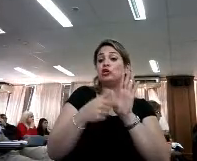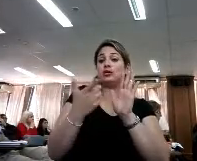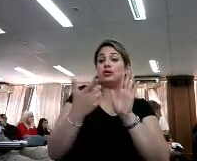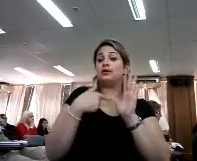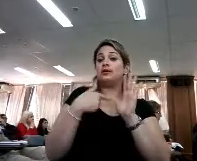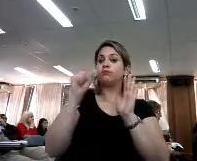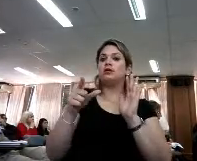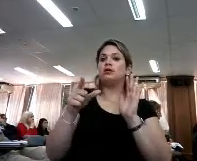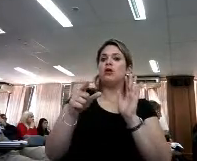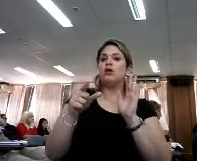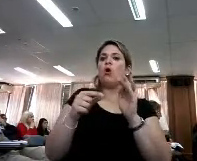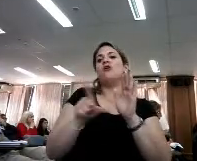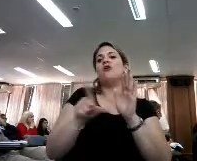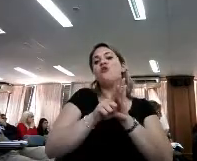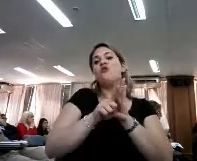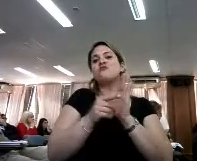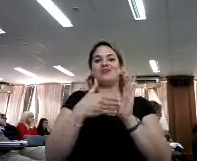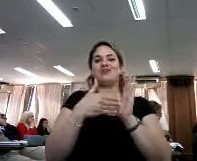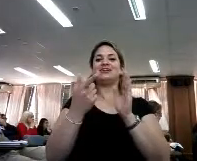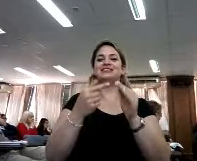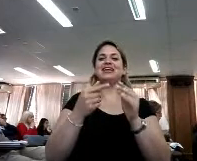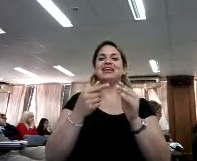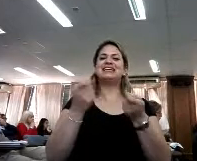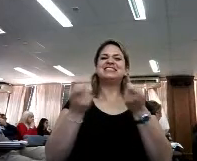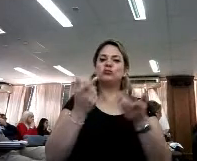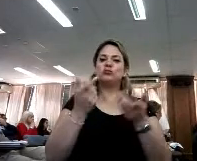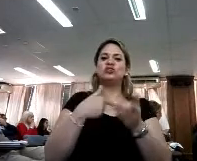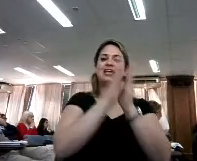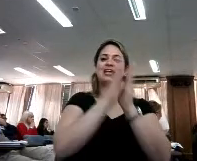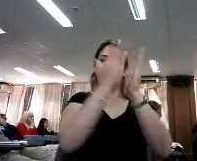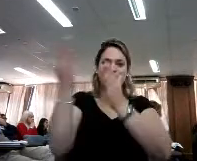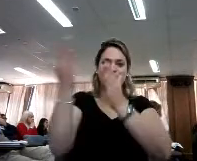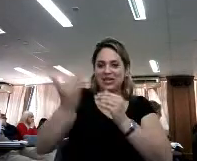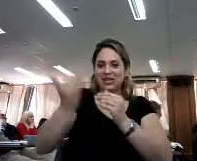en sus cuerpos normativos ante las discusiones que se presentan en las bibliotecas.